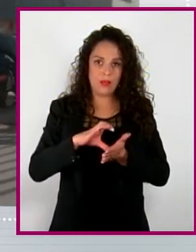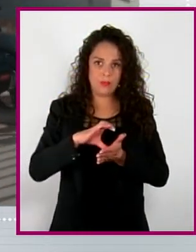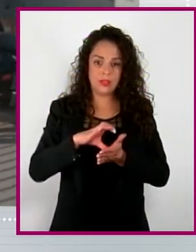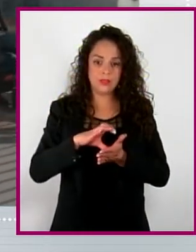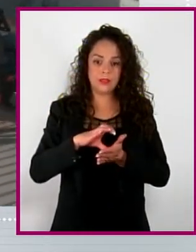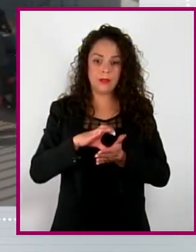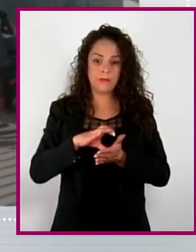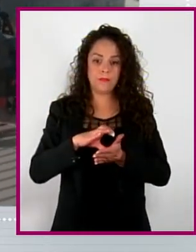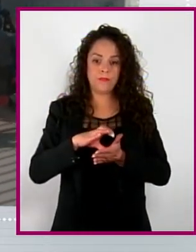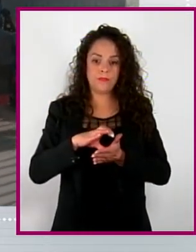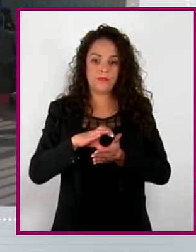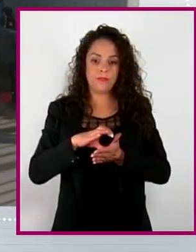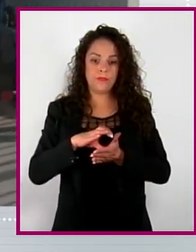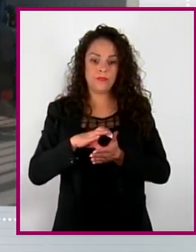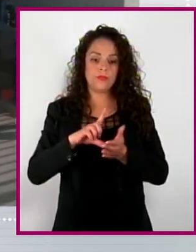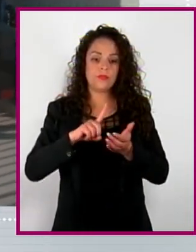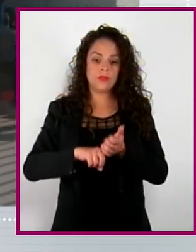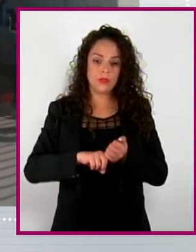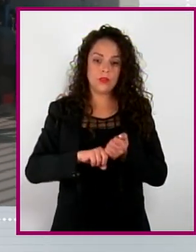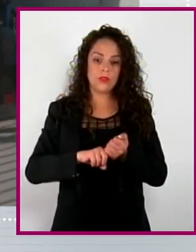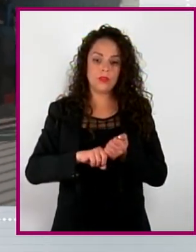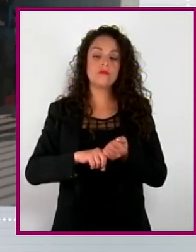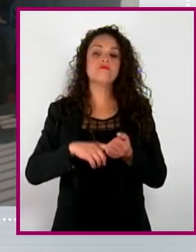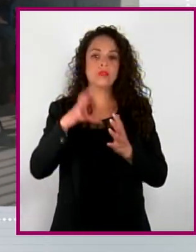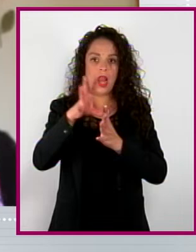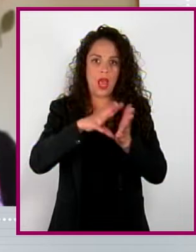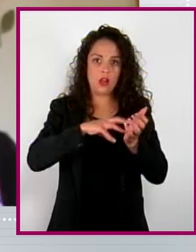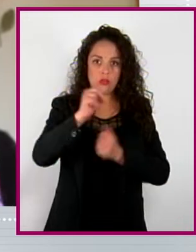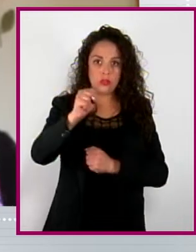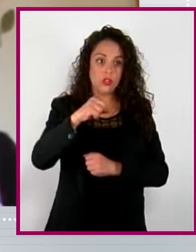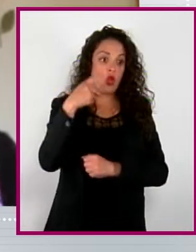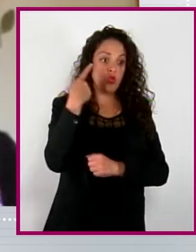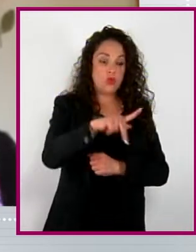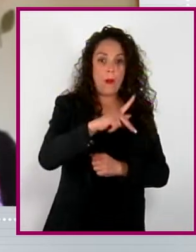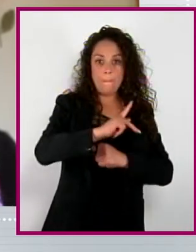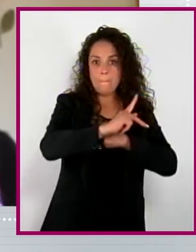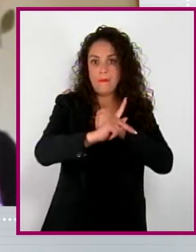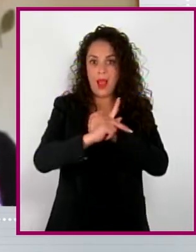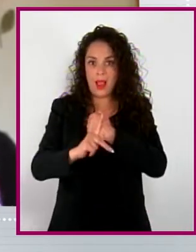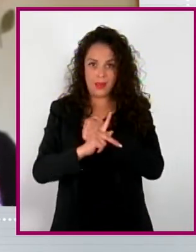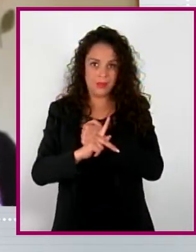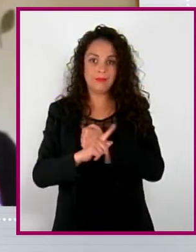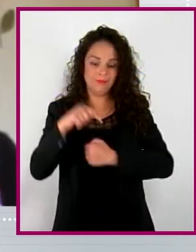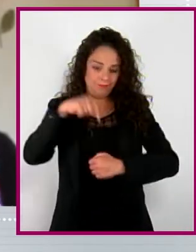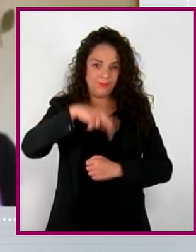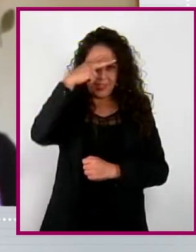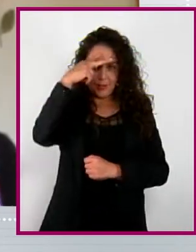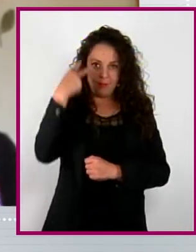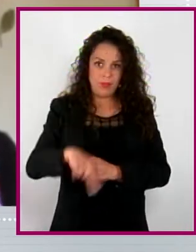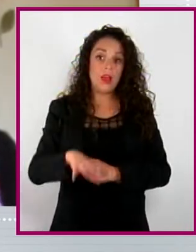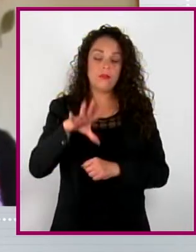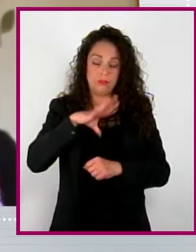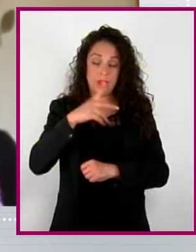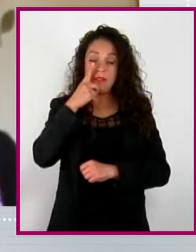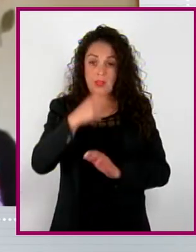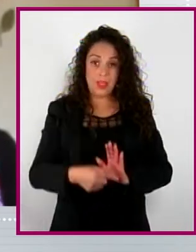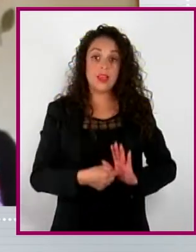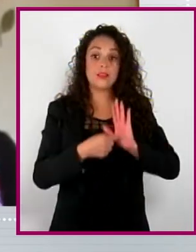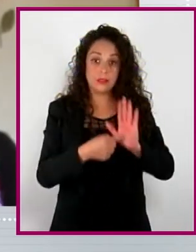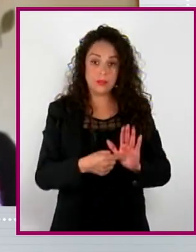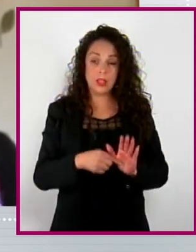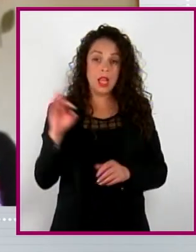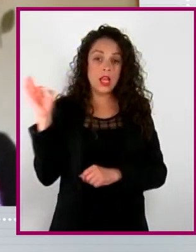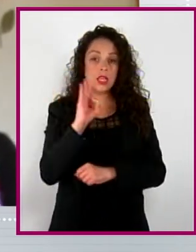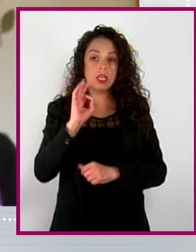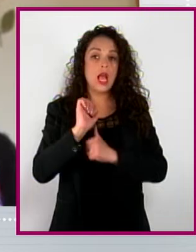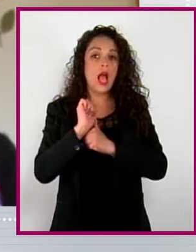la Constitución de nuestro país. Entonces, si hay una